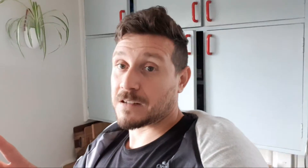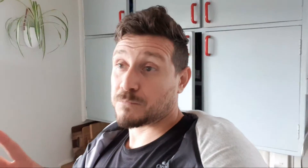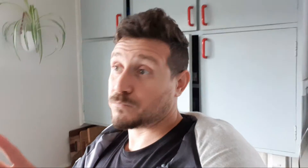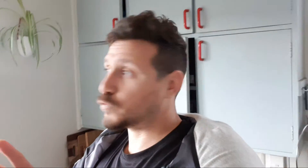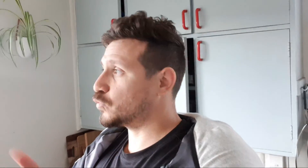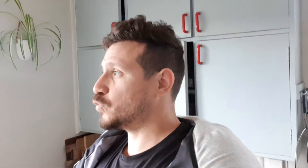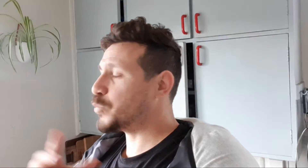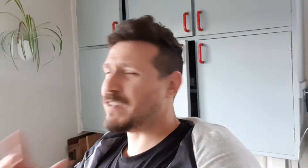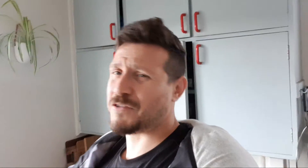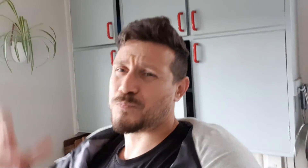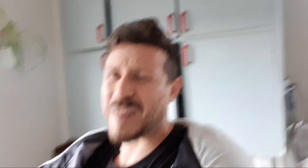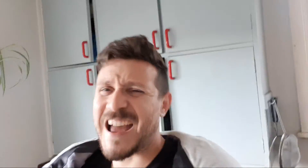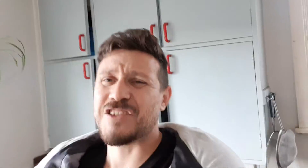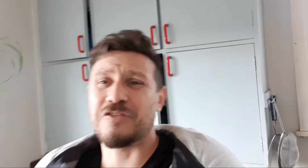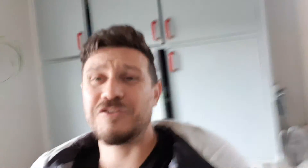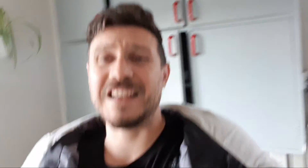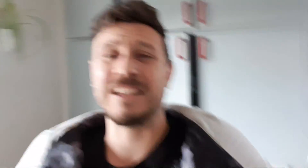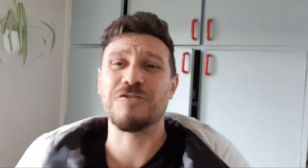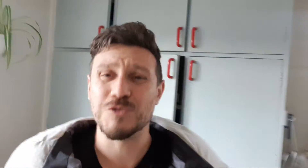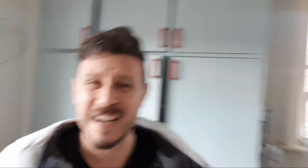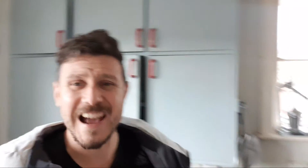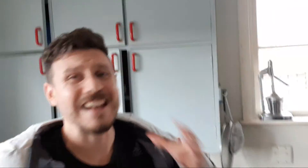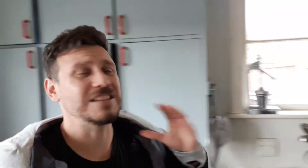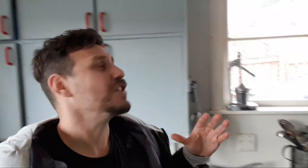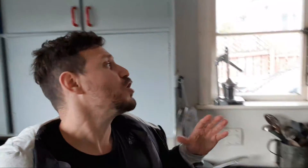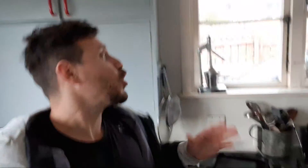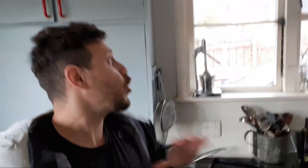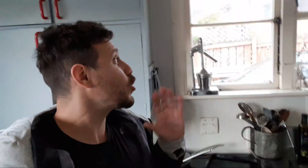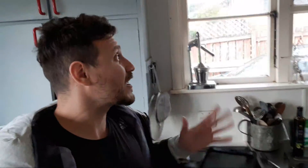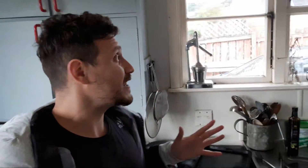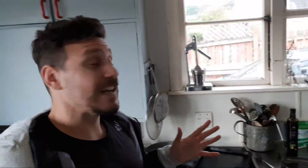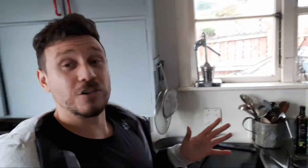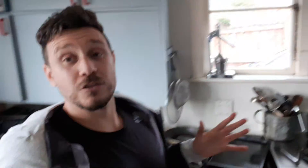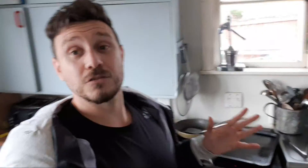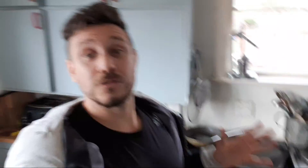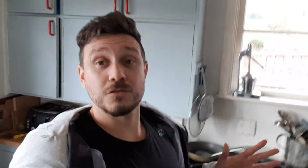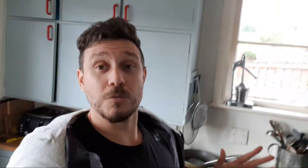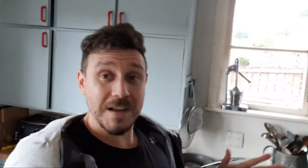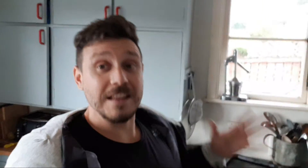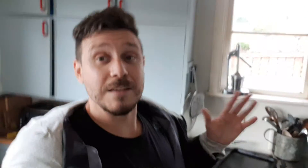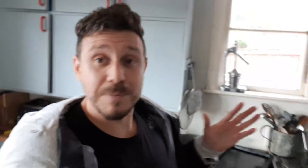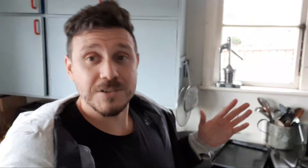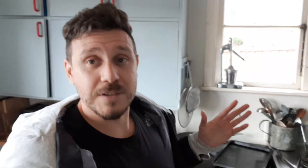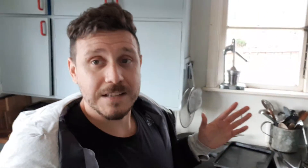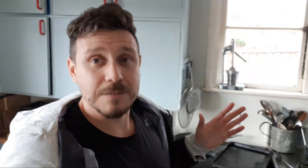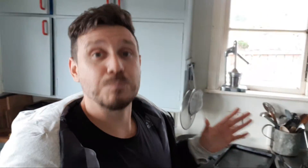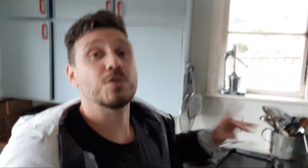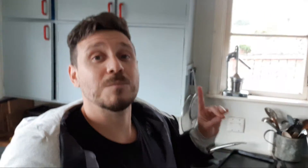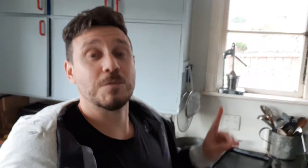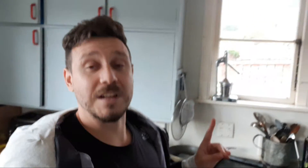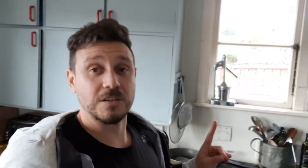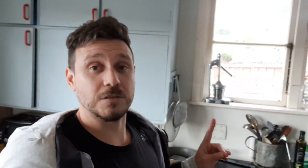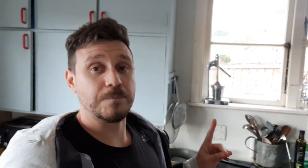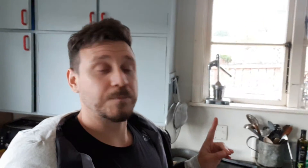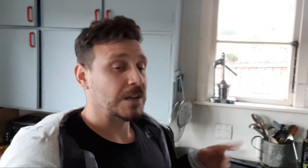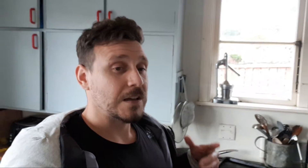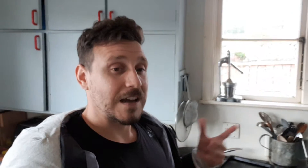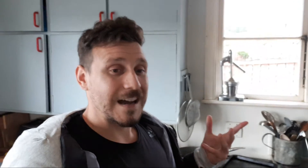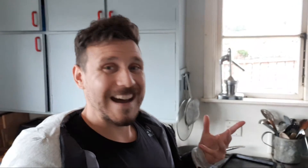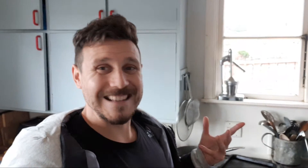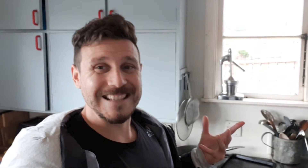está bien. No puede haber cumpleaños, fiestas, funerales o lo que sea con más de 10 personas por el